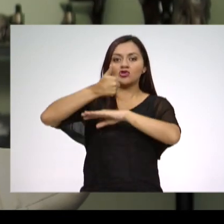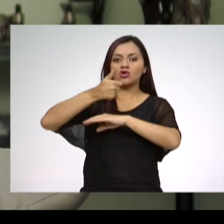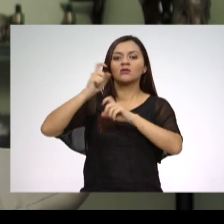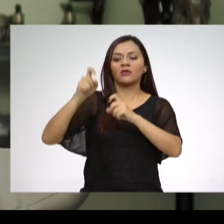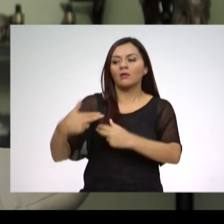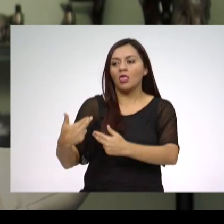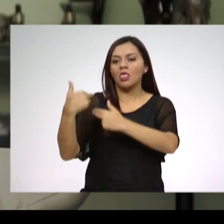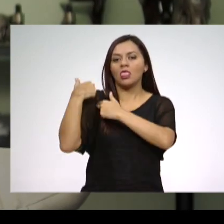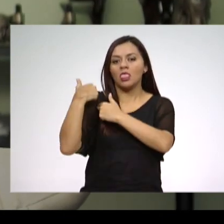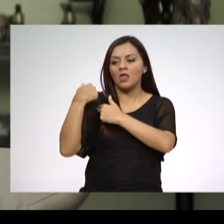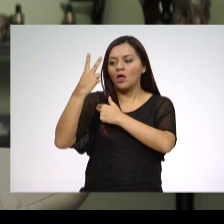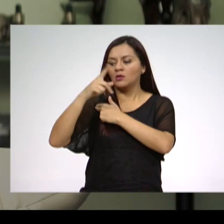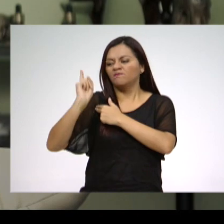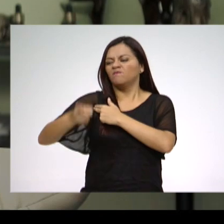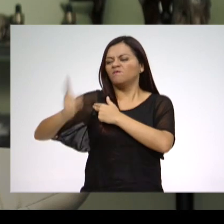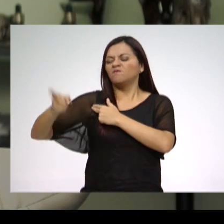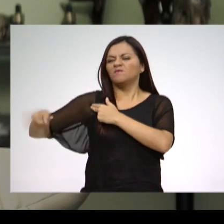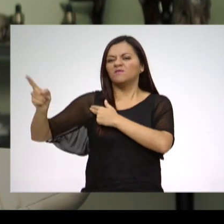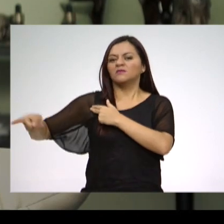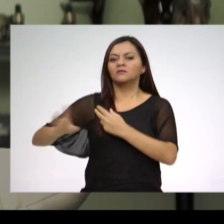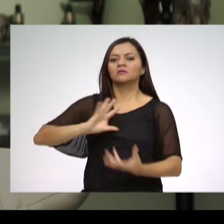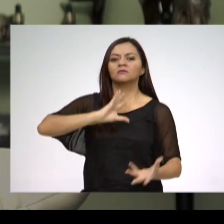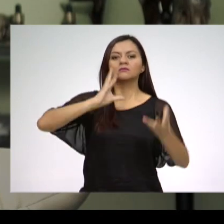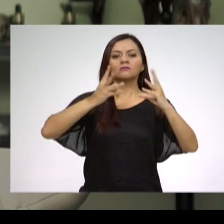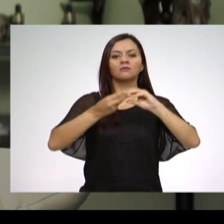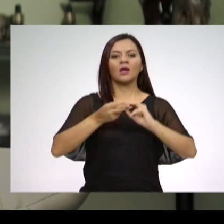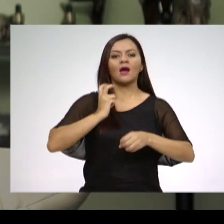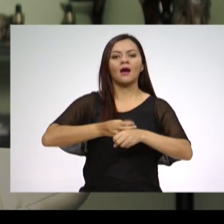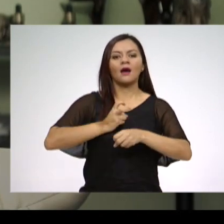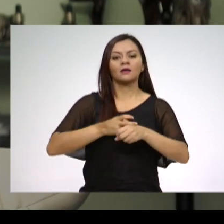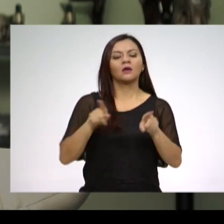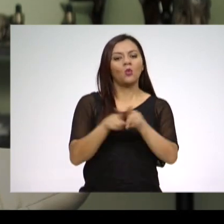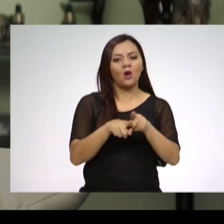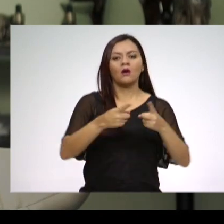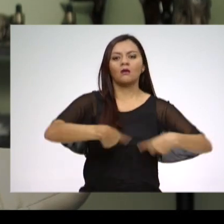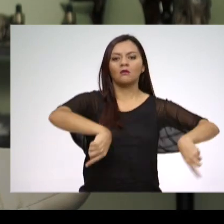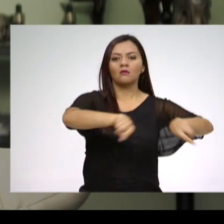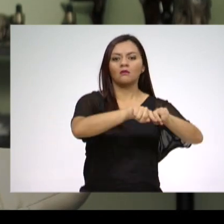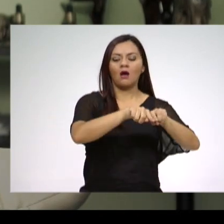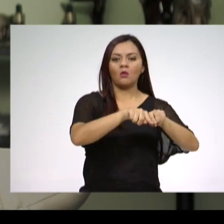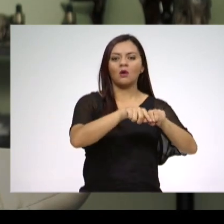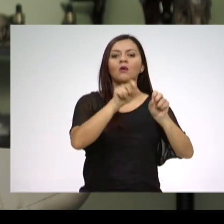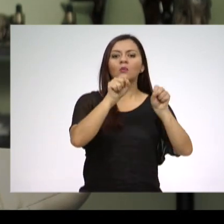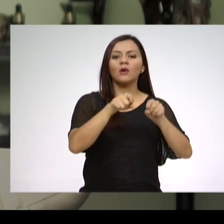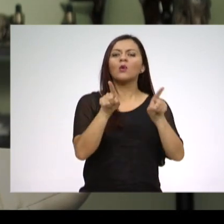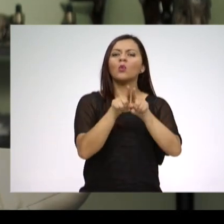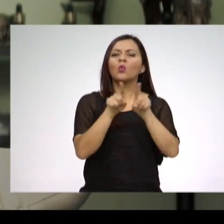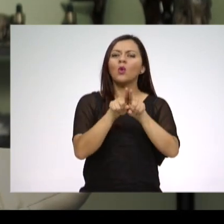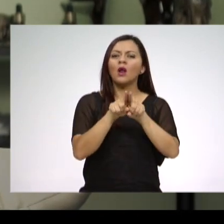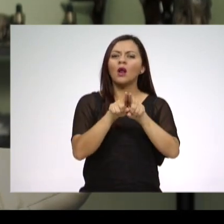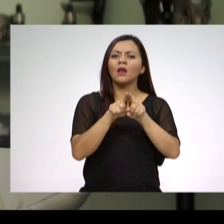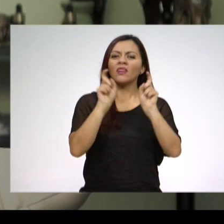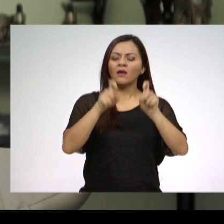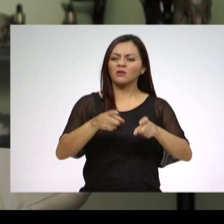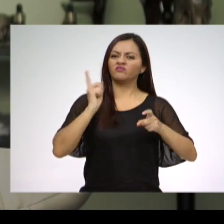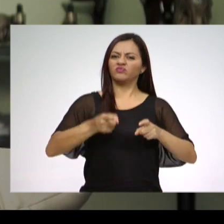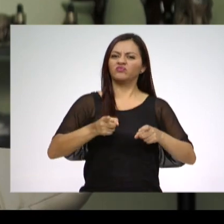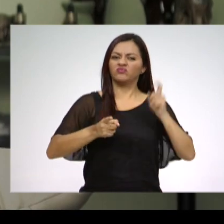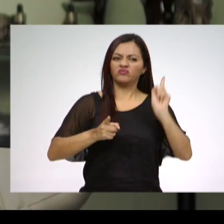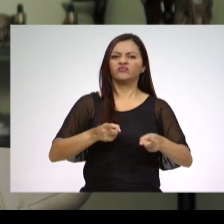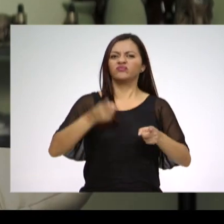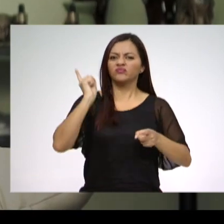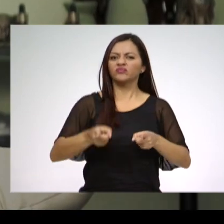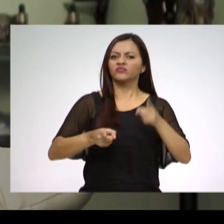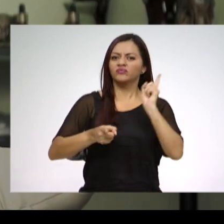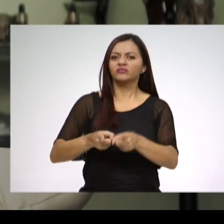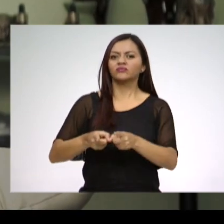notar. Por lo tanto, vuelven a reproducir la misma situación en el aula, sintiendo que para valer tienen que comportarse agresivamente